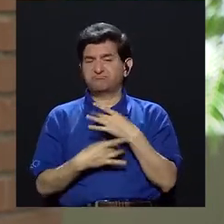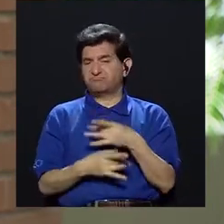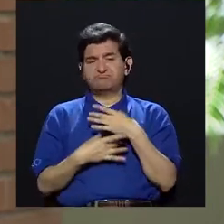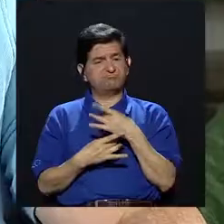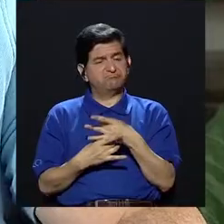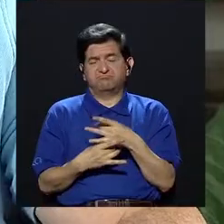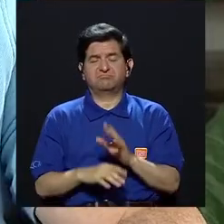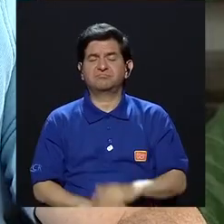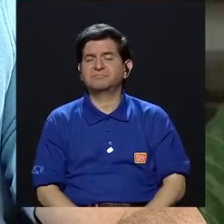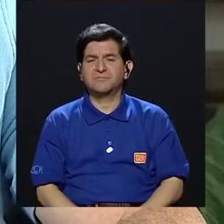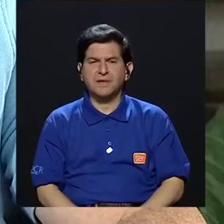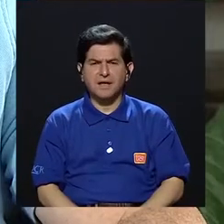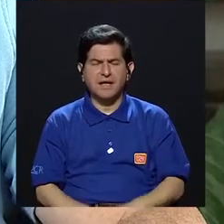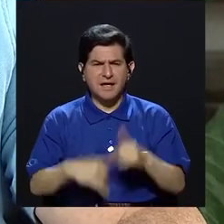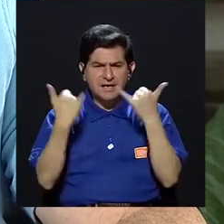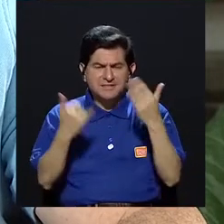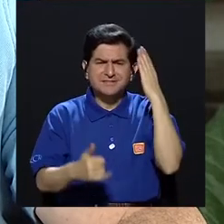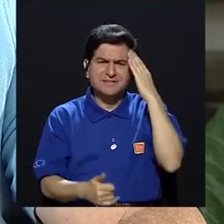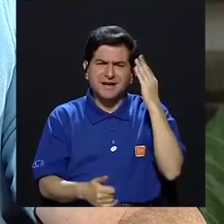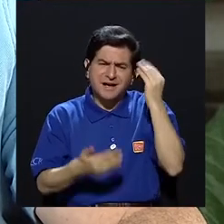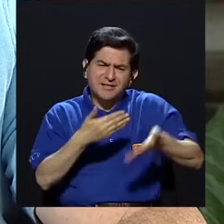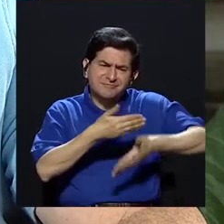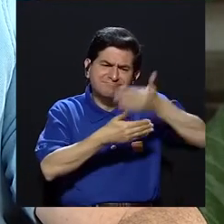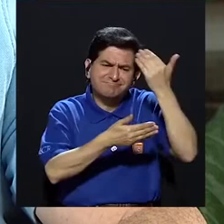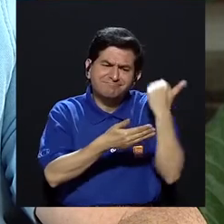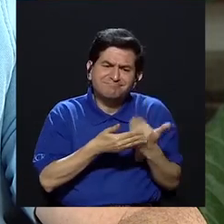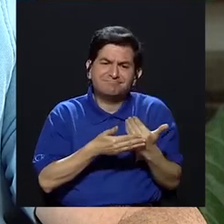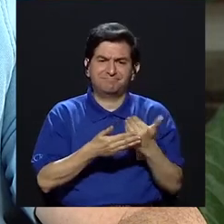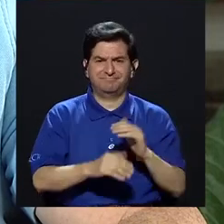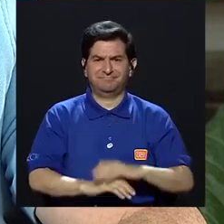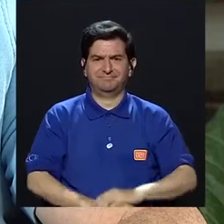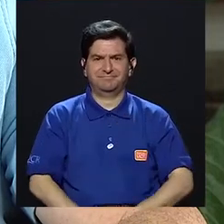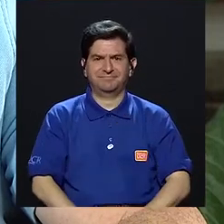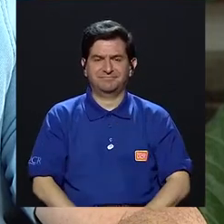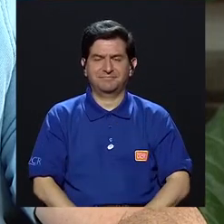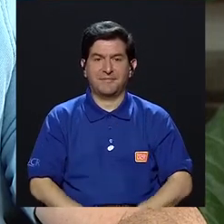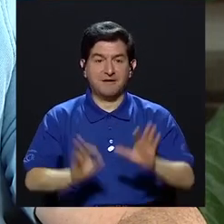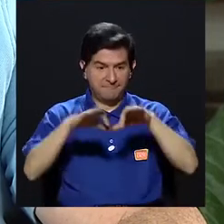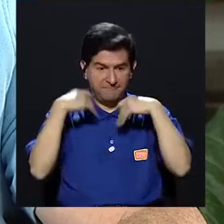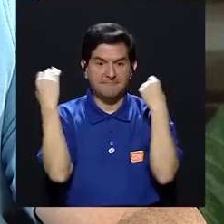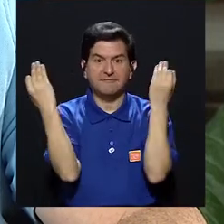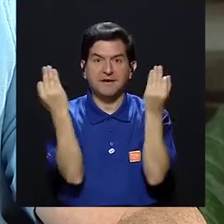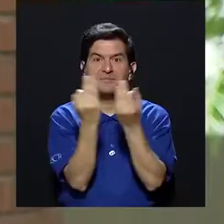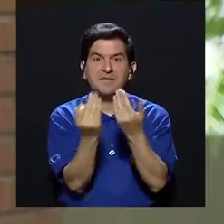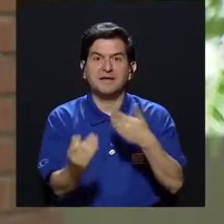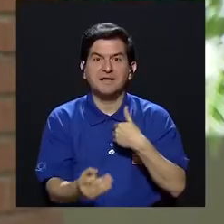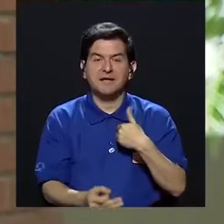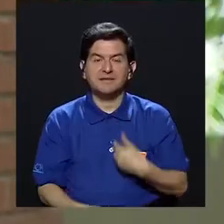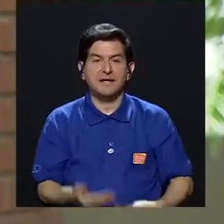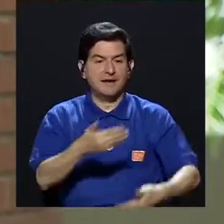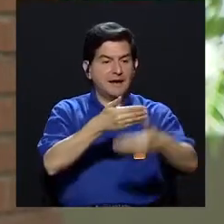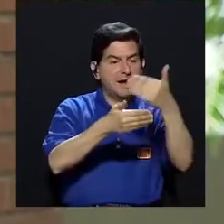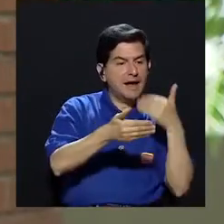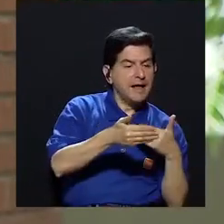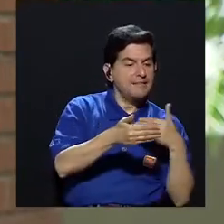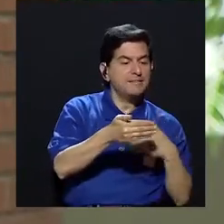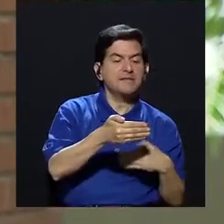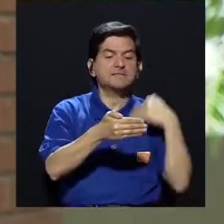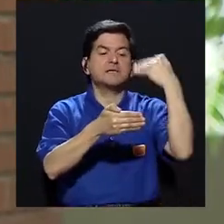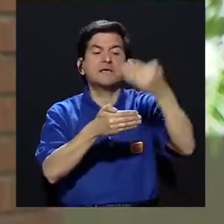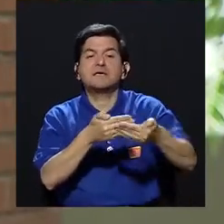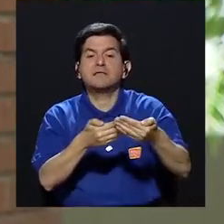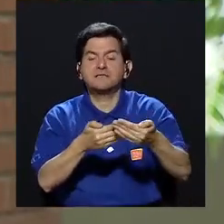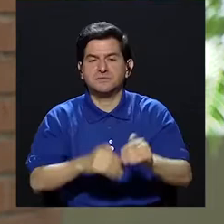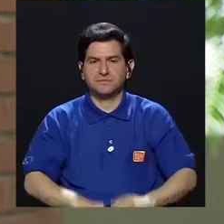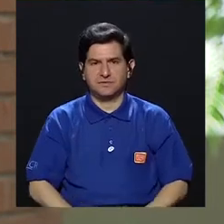interesa. Entonces, hemos vivido experiencias donde las familias tienen un antes y un después, se